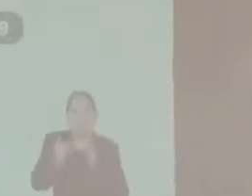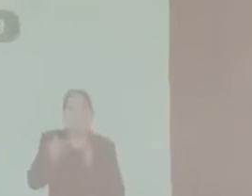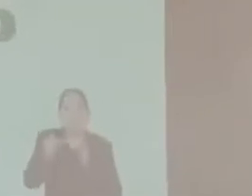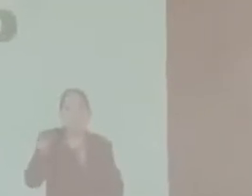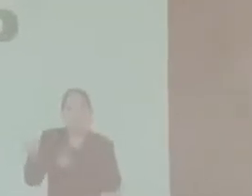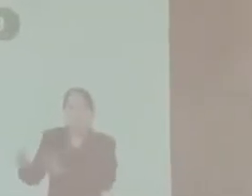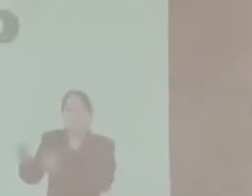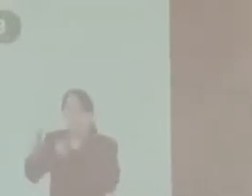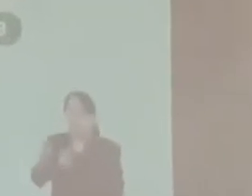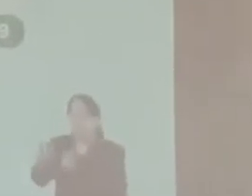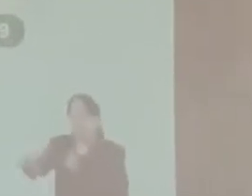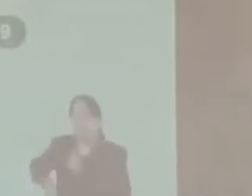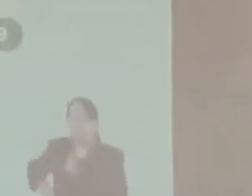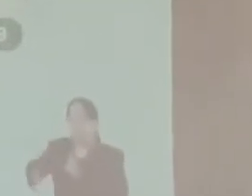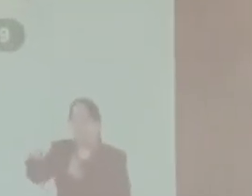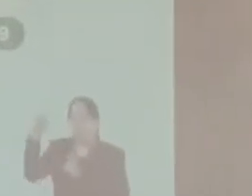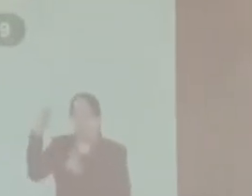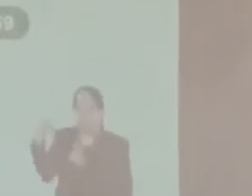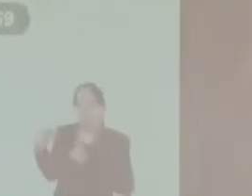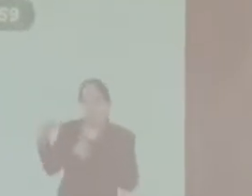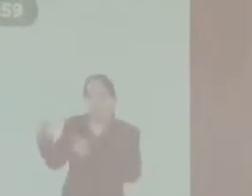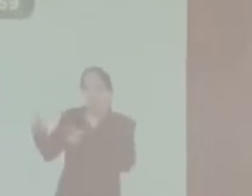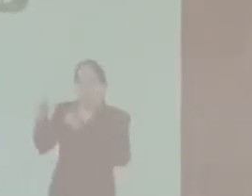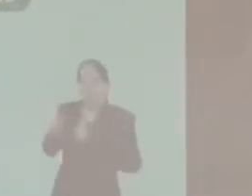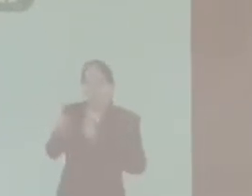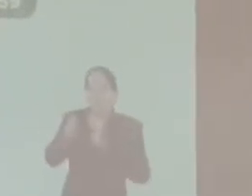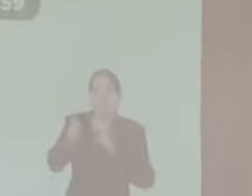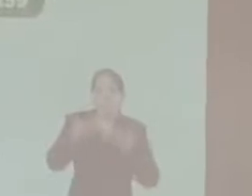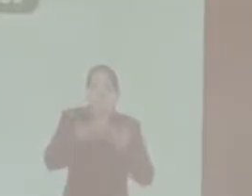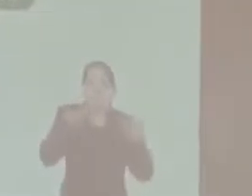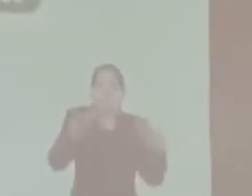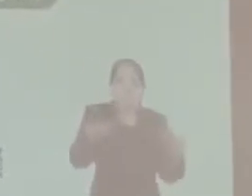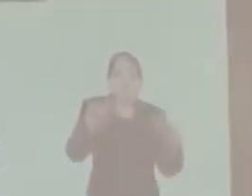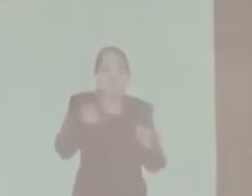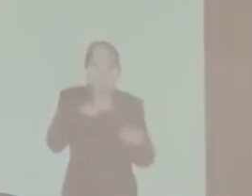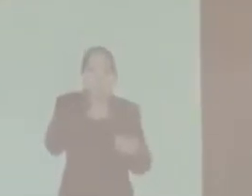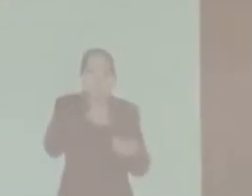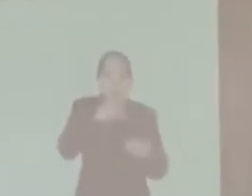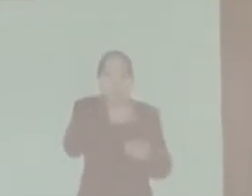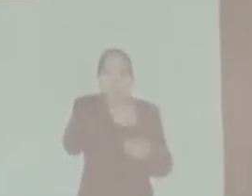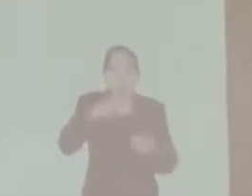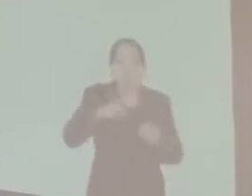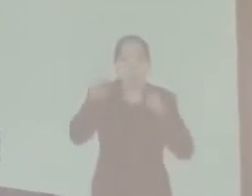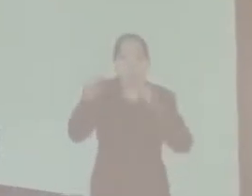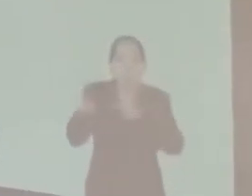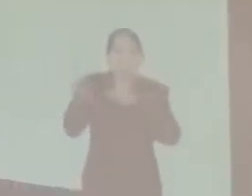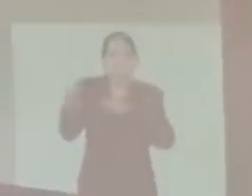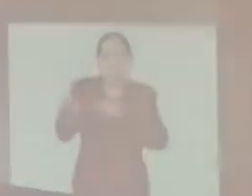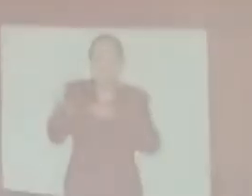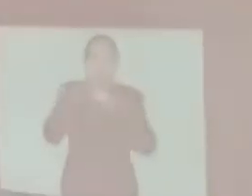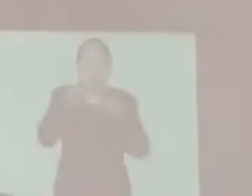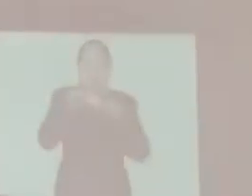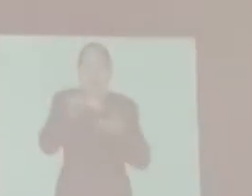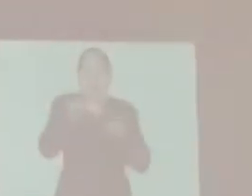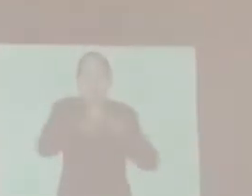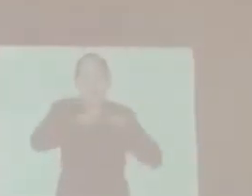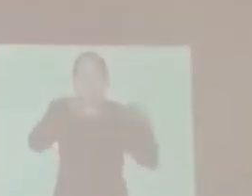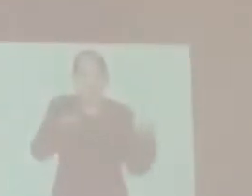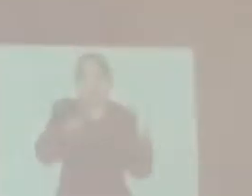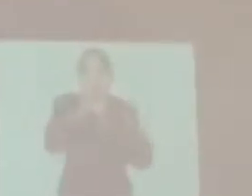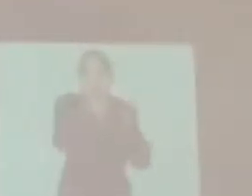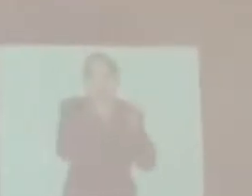que recibimos. Este manejo responsable de la deuda ha recibido el reconocimiento de la Secretaría de Hacienda y